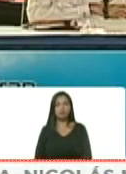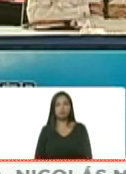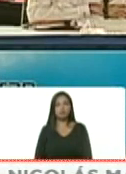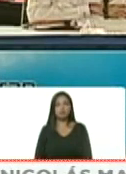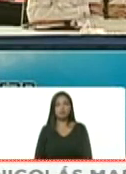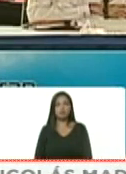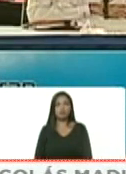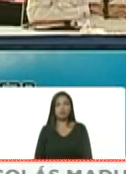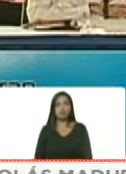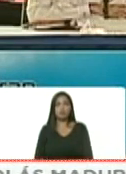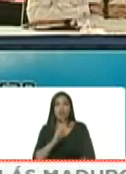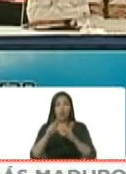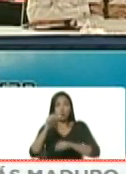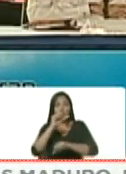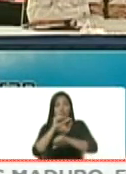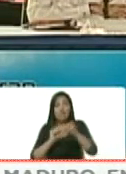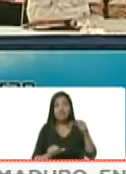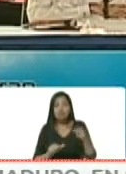hubo heridos.